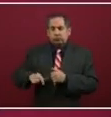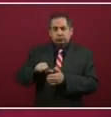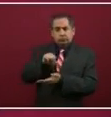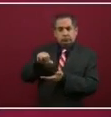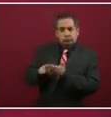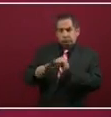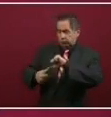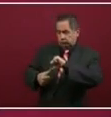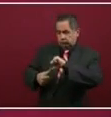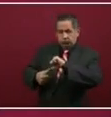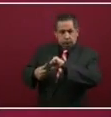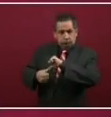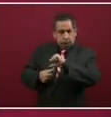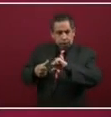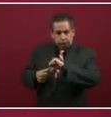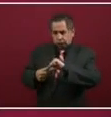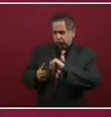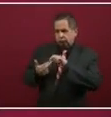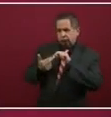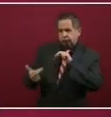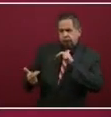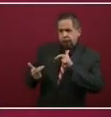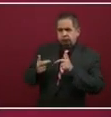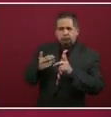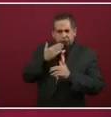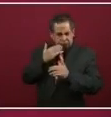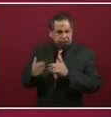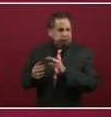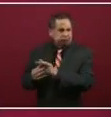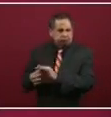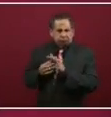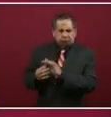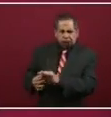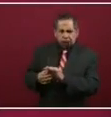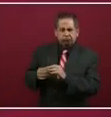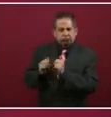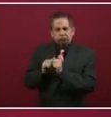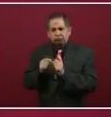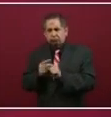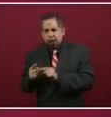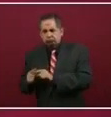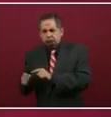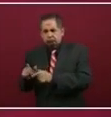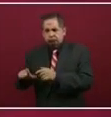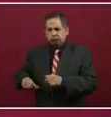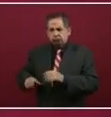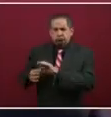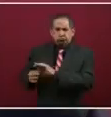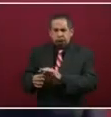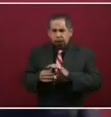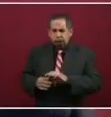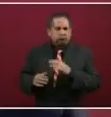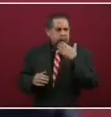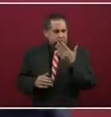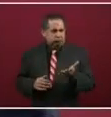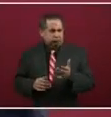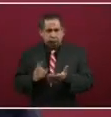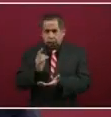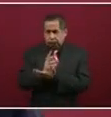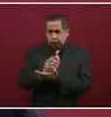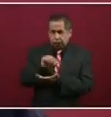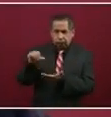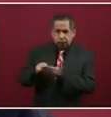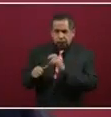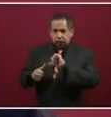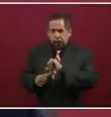Centroamérica y con otros gobiernos, porque ya no solo son centroamericanos,